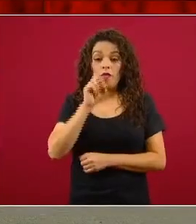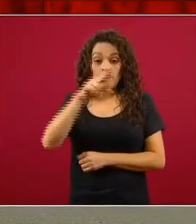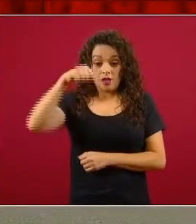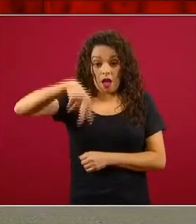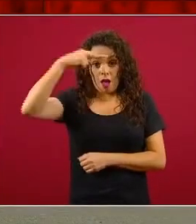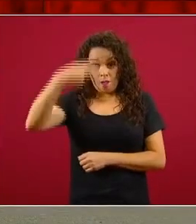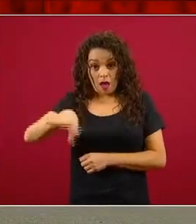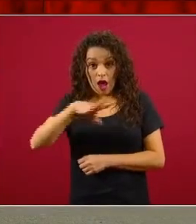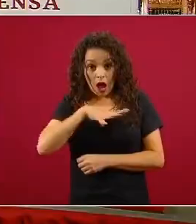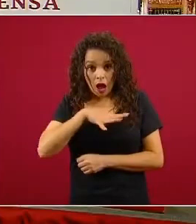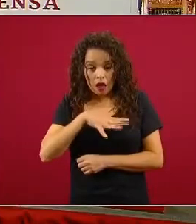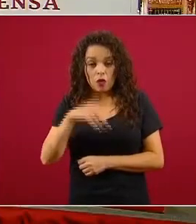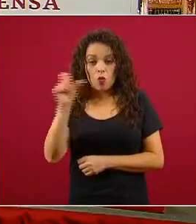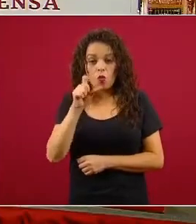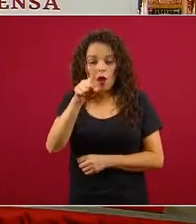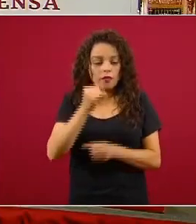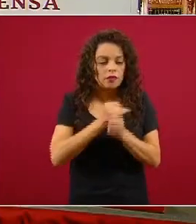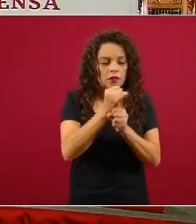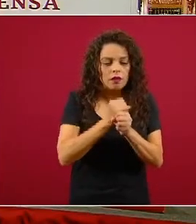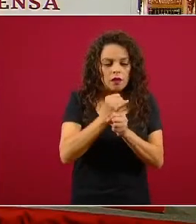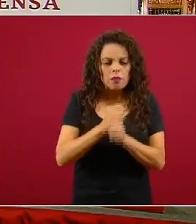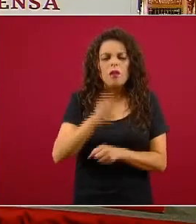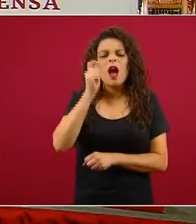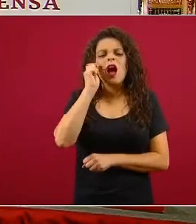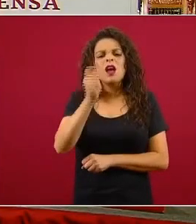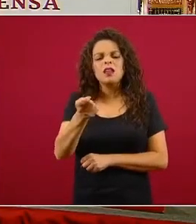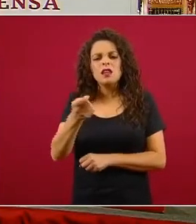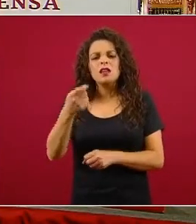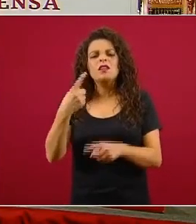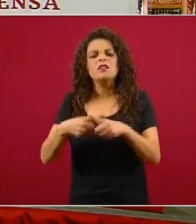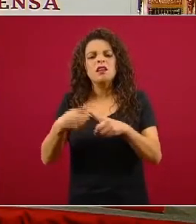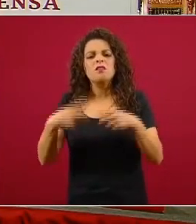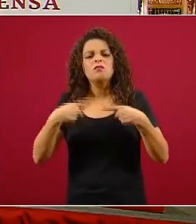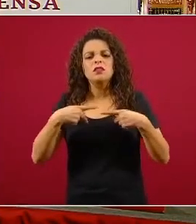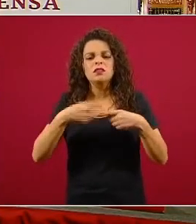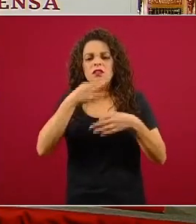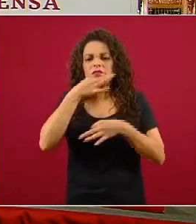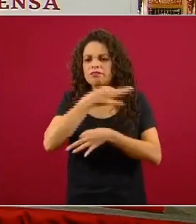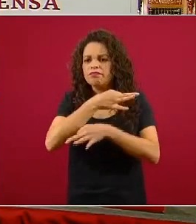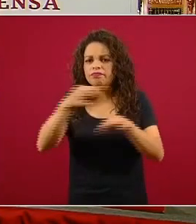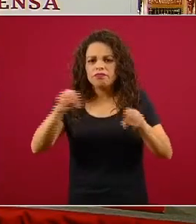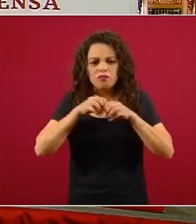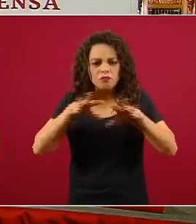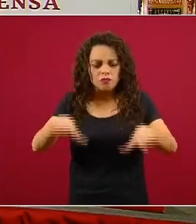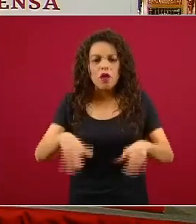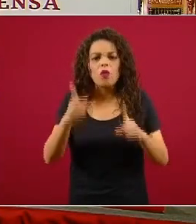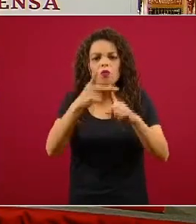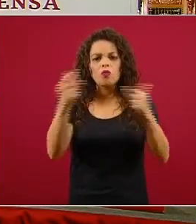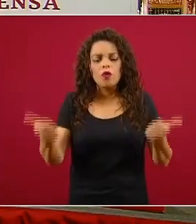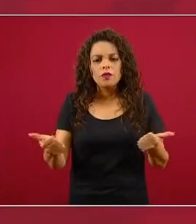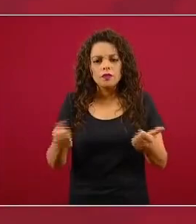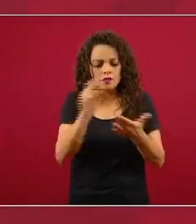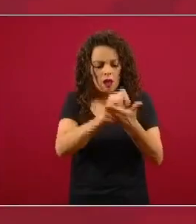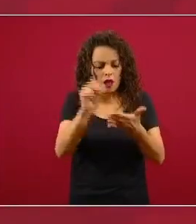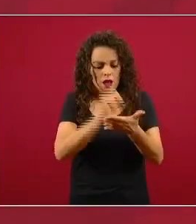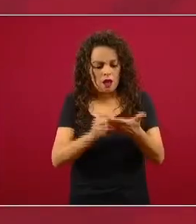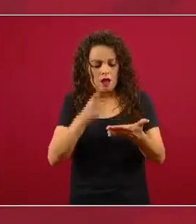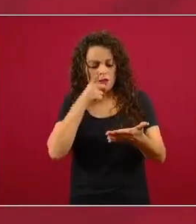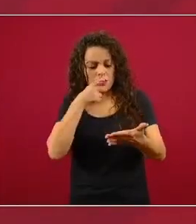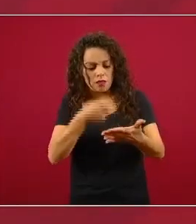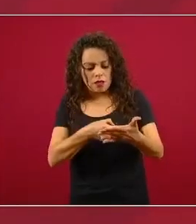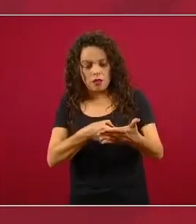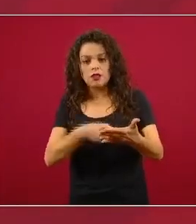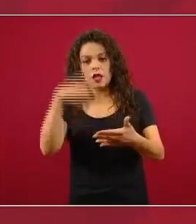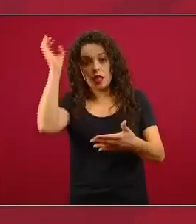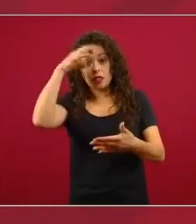Cuando uno rastrea la fuente de la noticia, lo hicimos, no encuentra dónde están los artículos científicos que soportan adecuadamente este